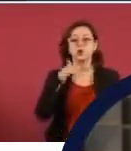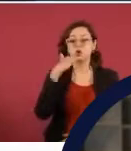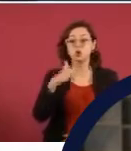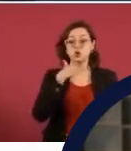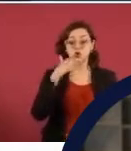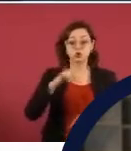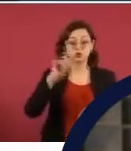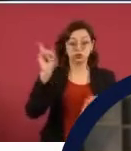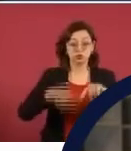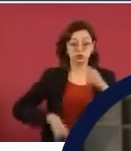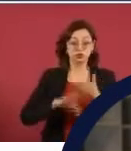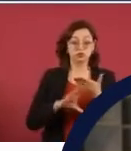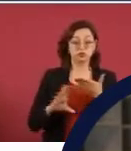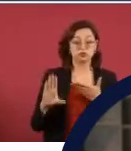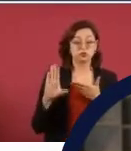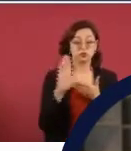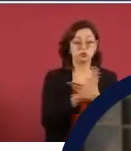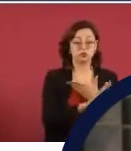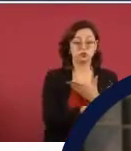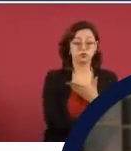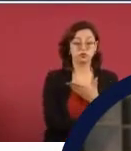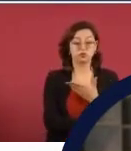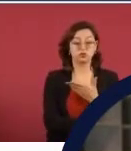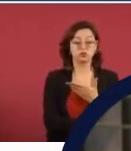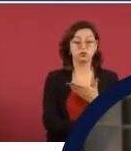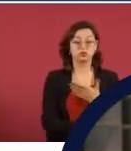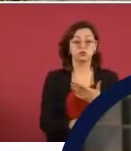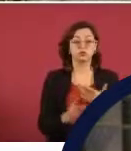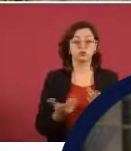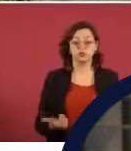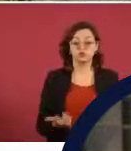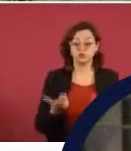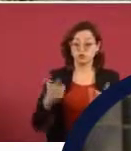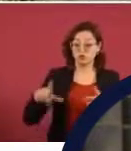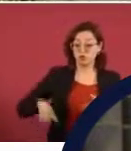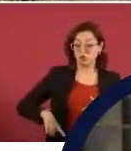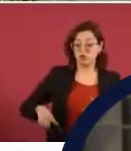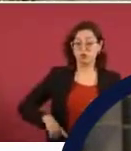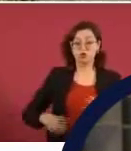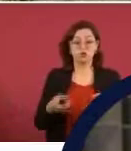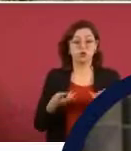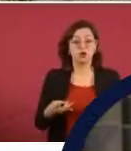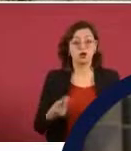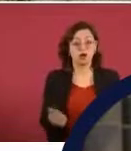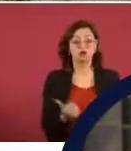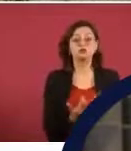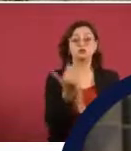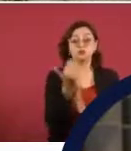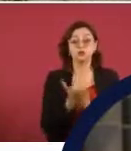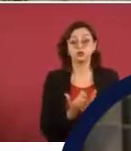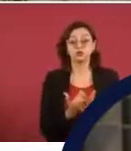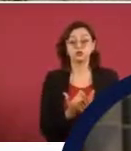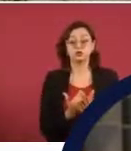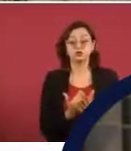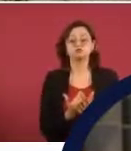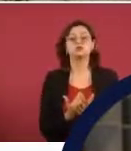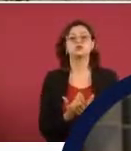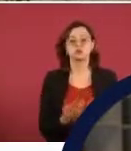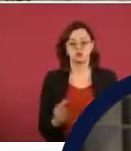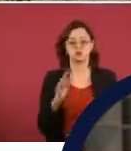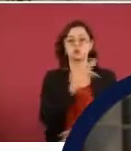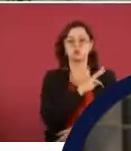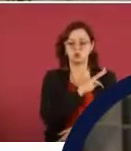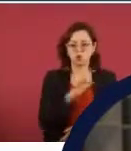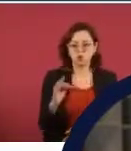Y pues ahí yo creo que todo el mundo está de acuerdo en que esas metas son muy buenas. El cuestionamiento siempre es cómo